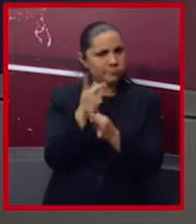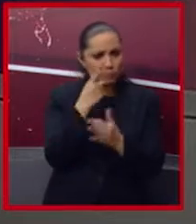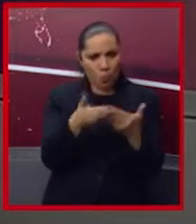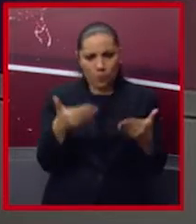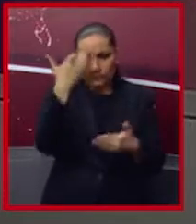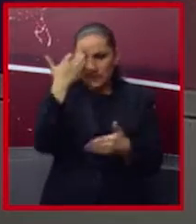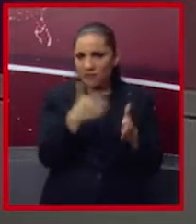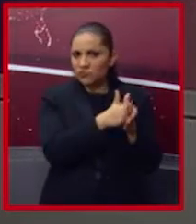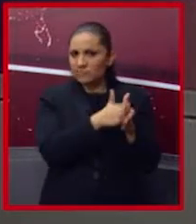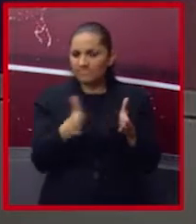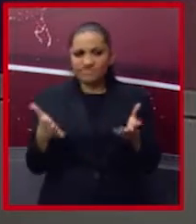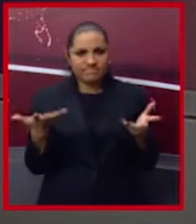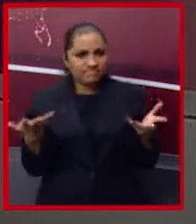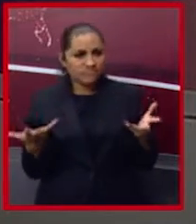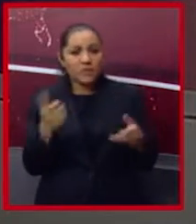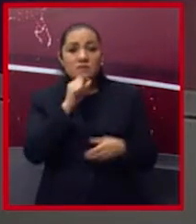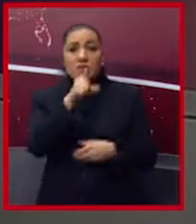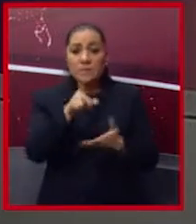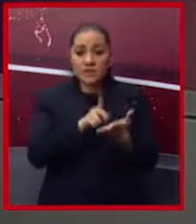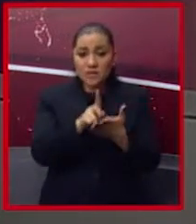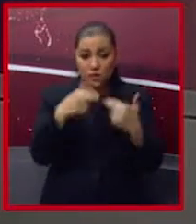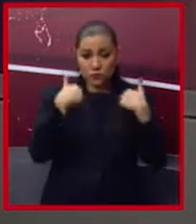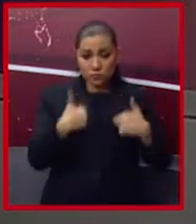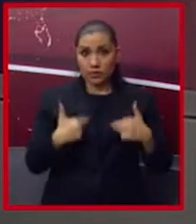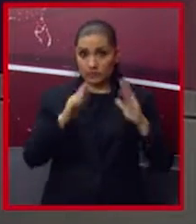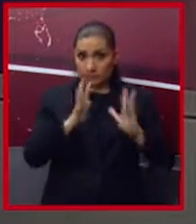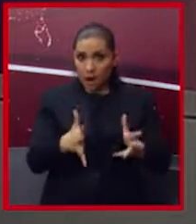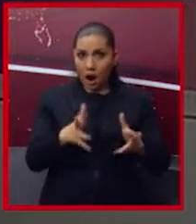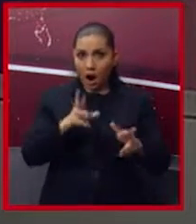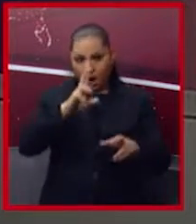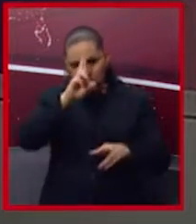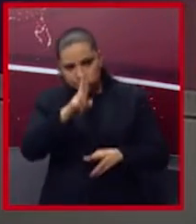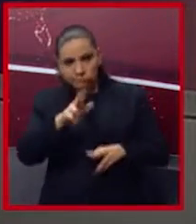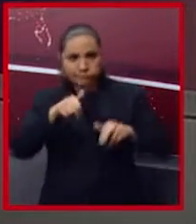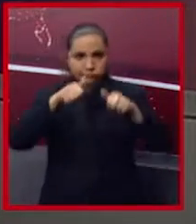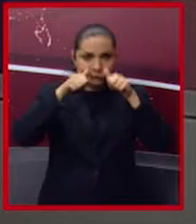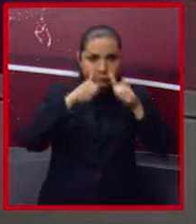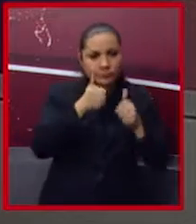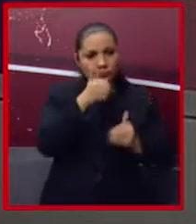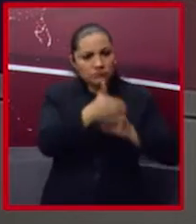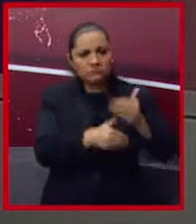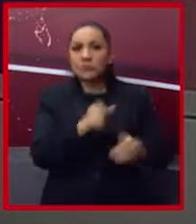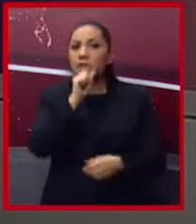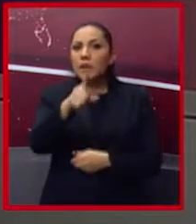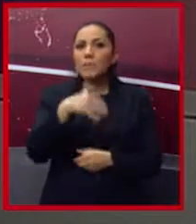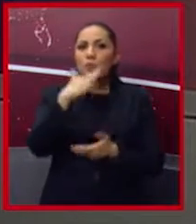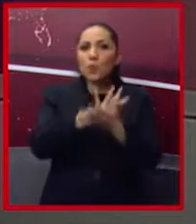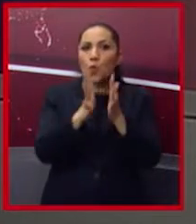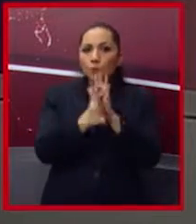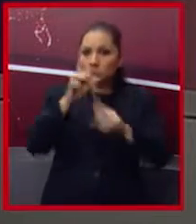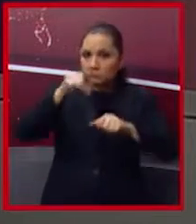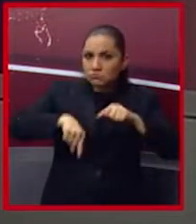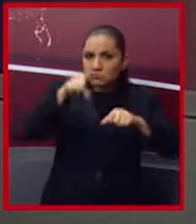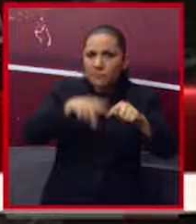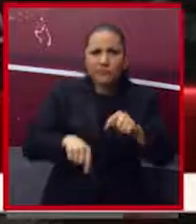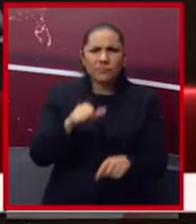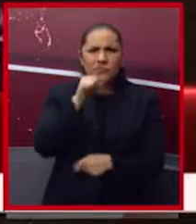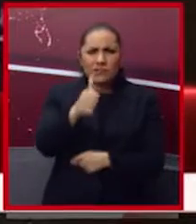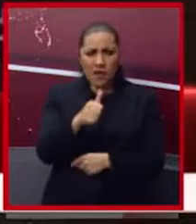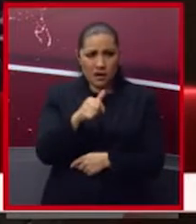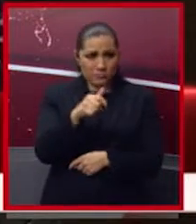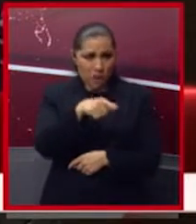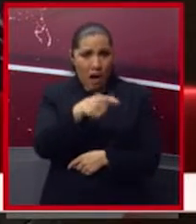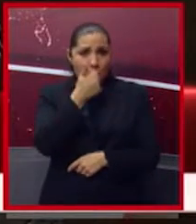además que existen retrocesos en la implementación de los derechos humanos, así como en el combate a la corrupción. El legislador lamentó que no haya avances en